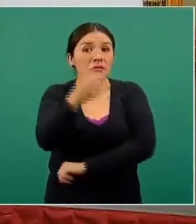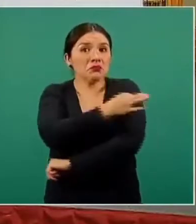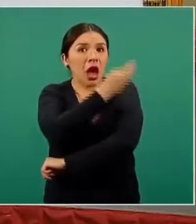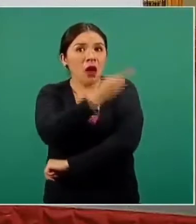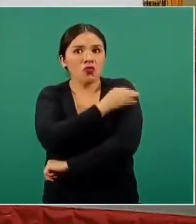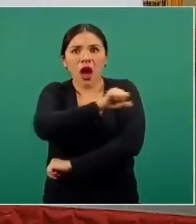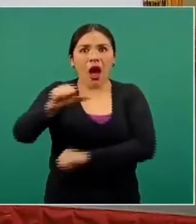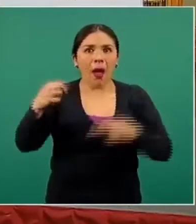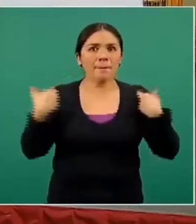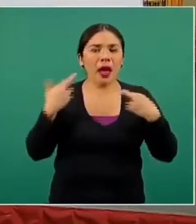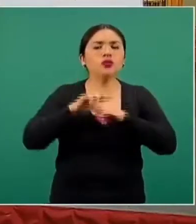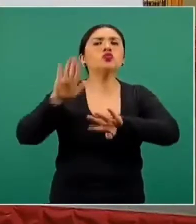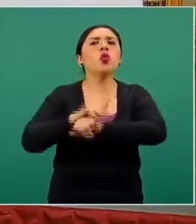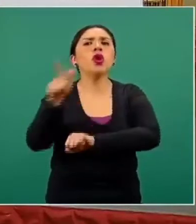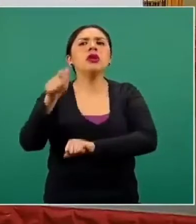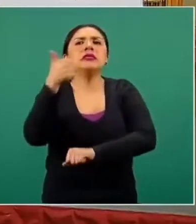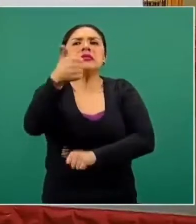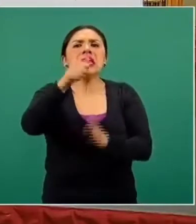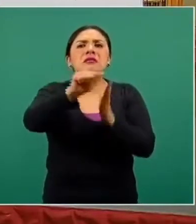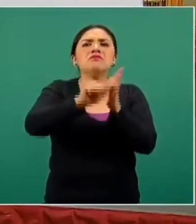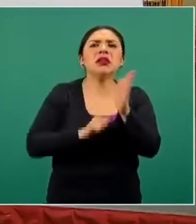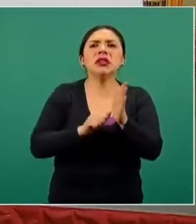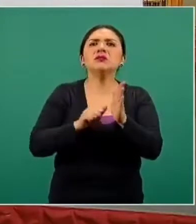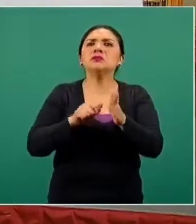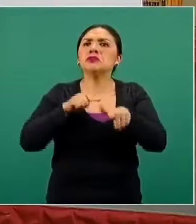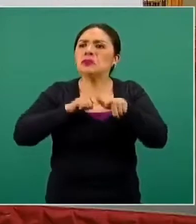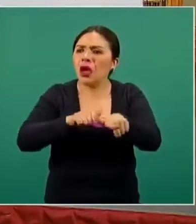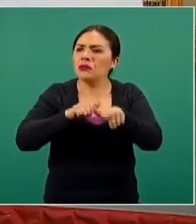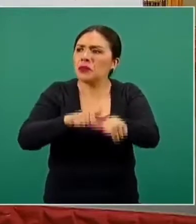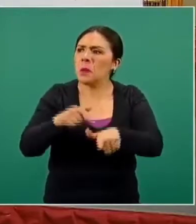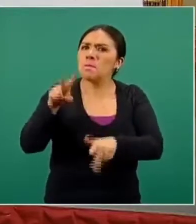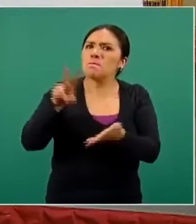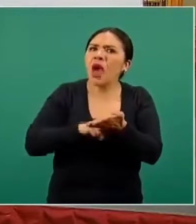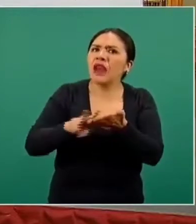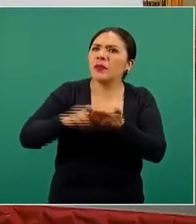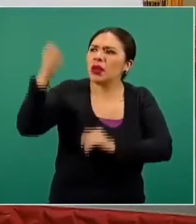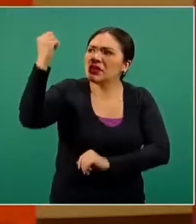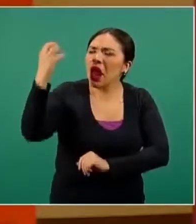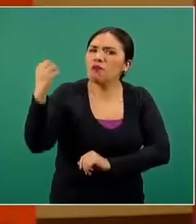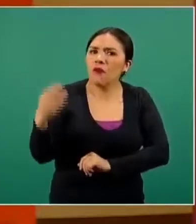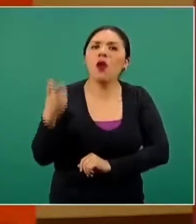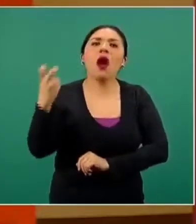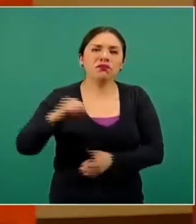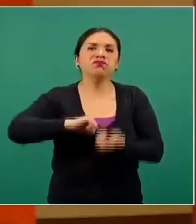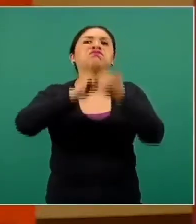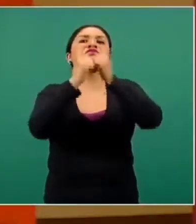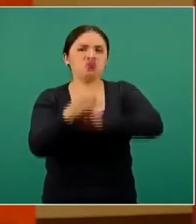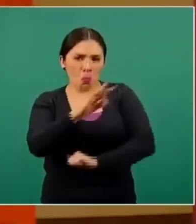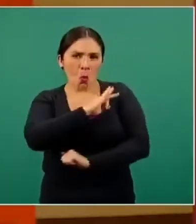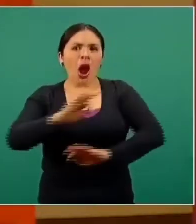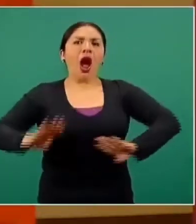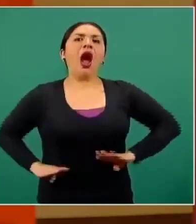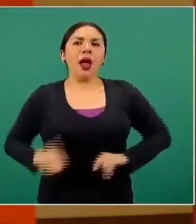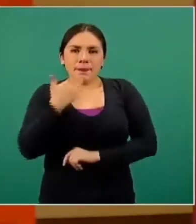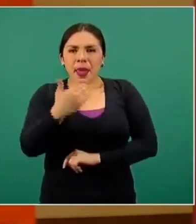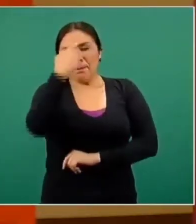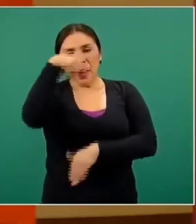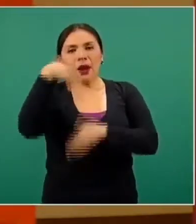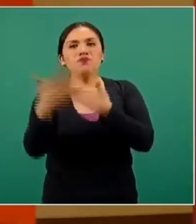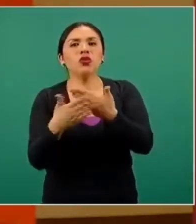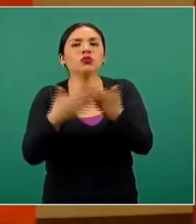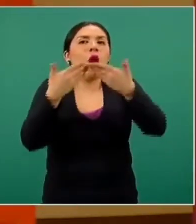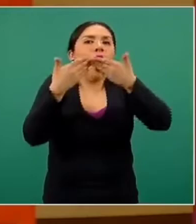haber estado por más de 6 meses en semáforo verde y entonces se vuelve un candidato ideal para una